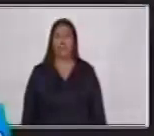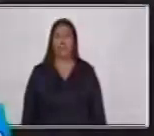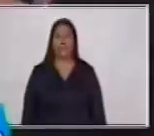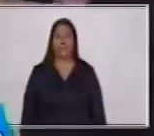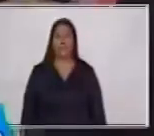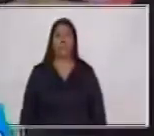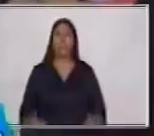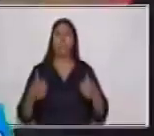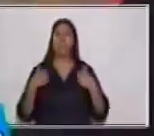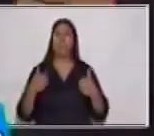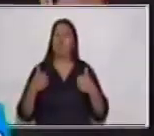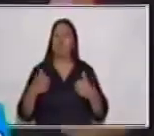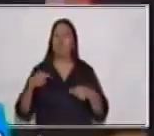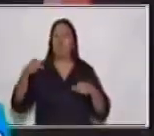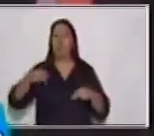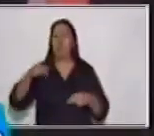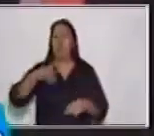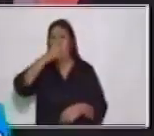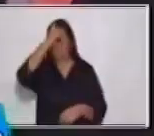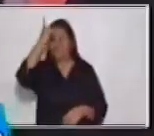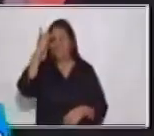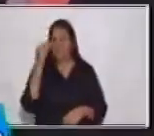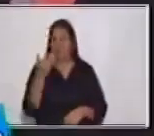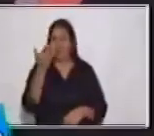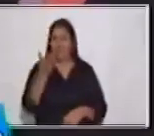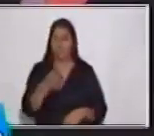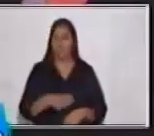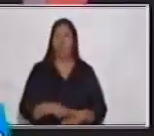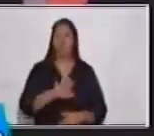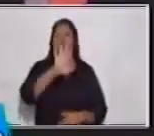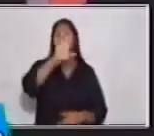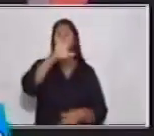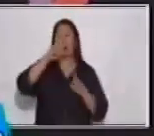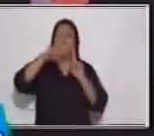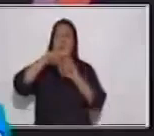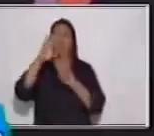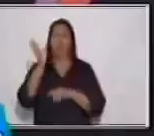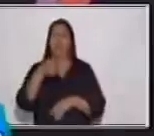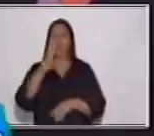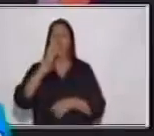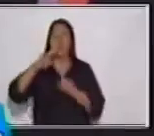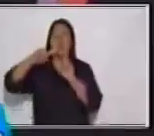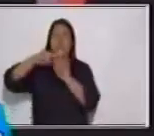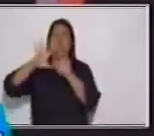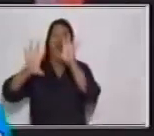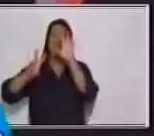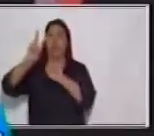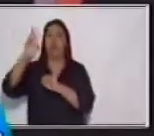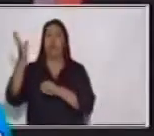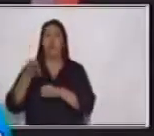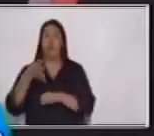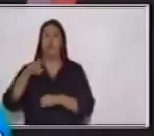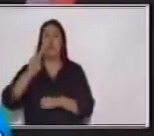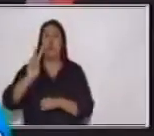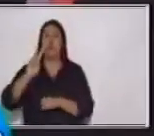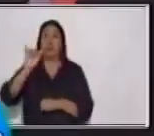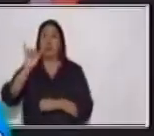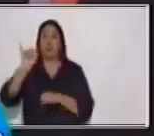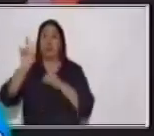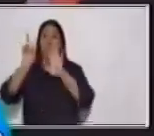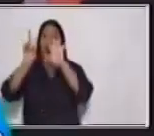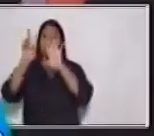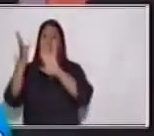Muy bien, el reto de hoy. 5 tercios de X más 11 medios es igual a 7 cuartos de X más